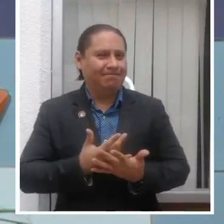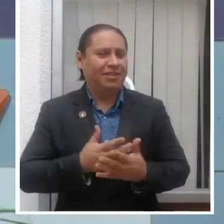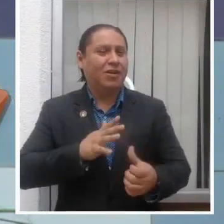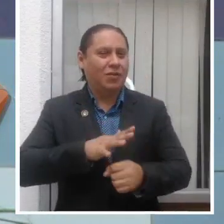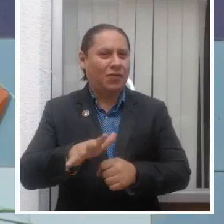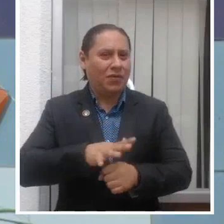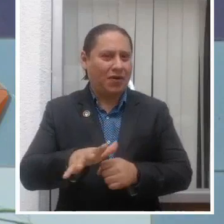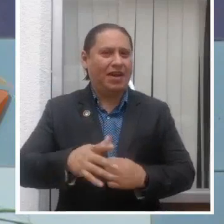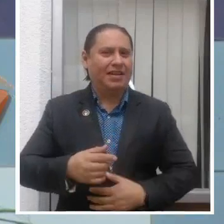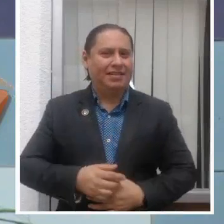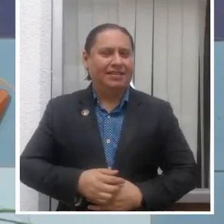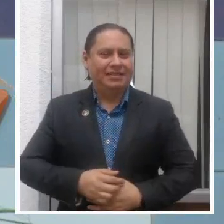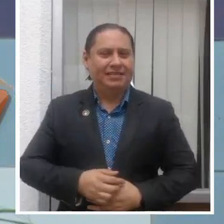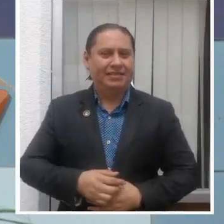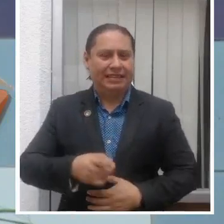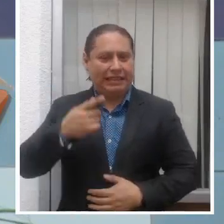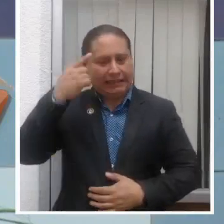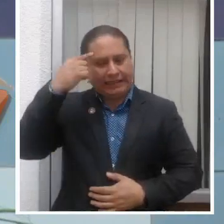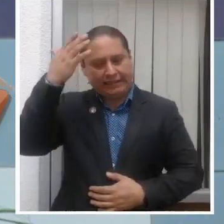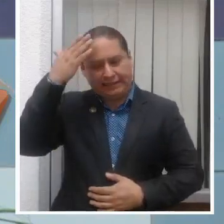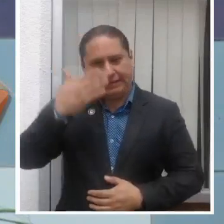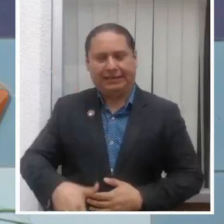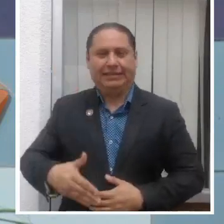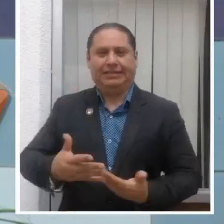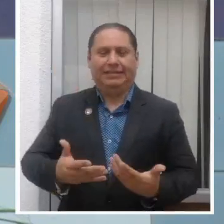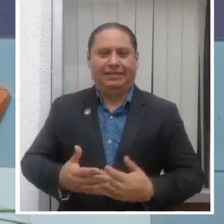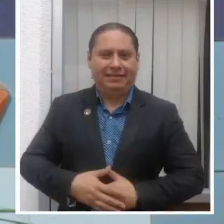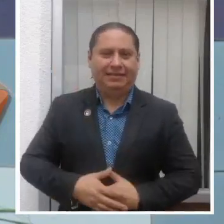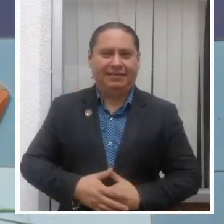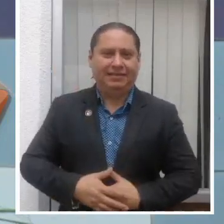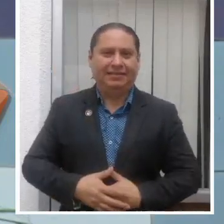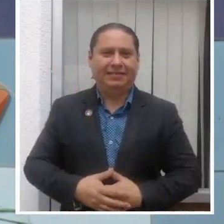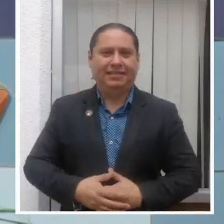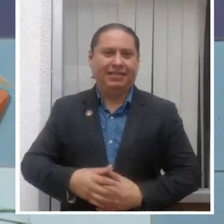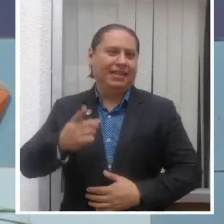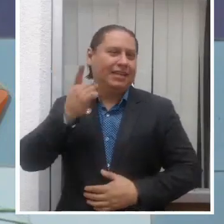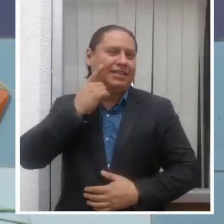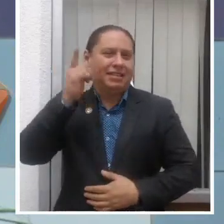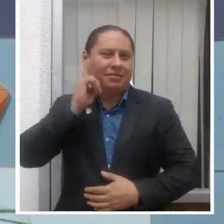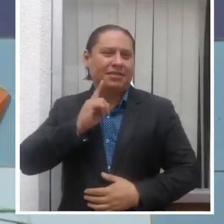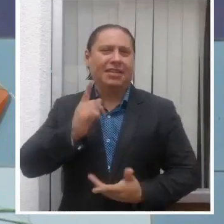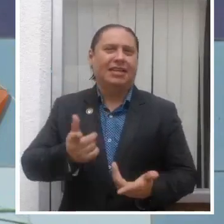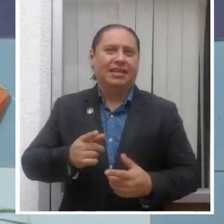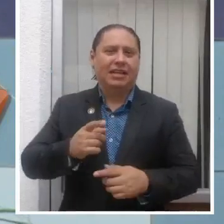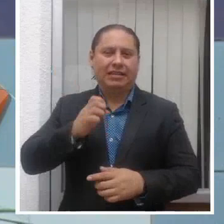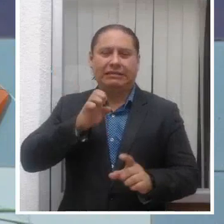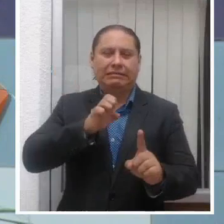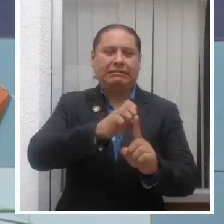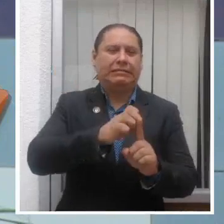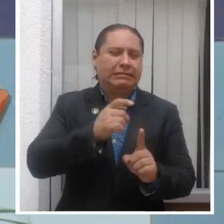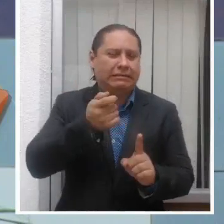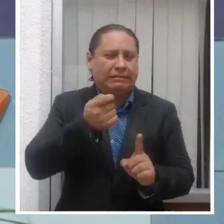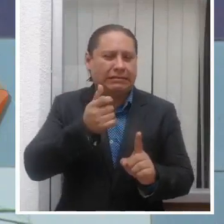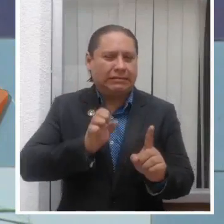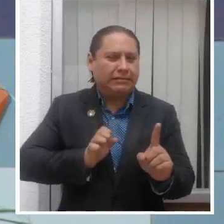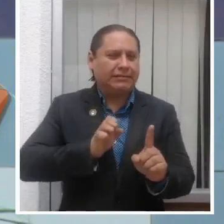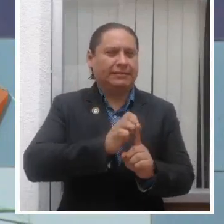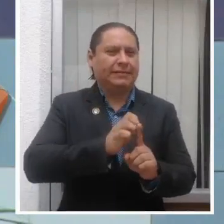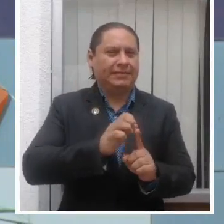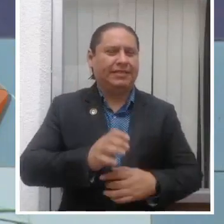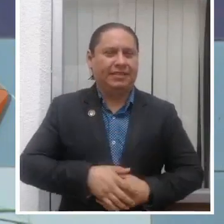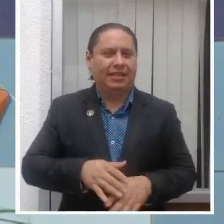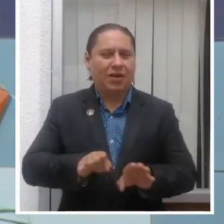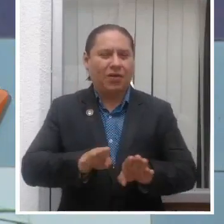cuenta de qué evento estaban hablando. Y ellos me decían, no, es que estaba hablando de la diputada tal. Y el primero que me dio el